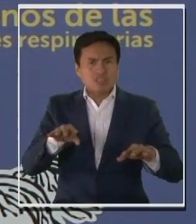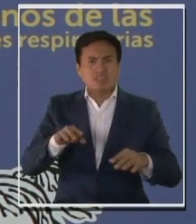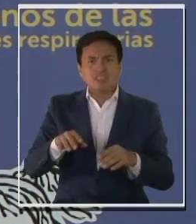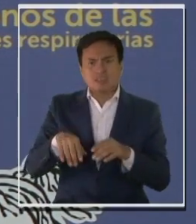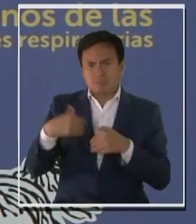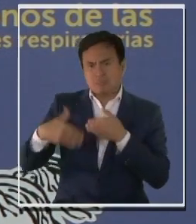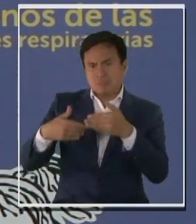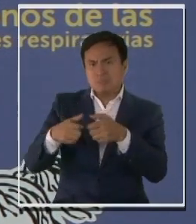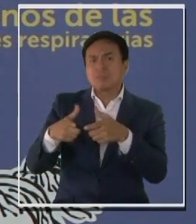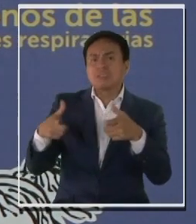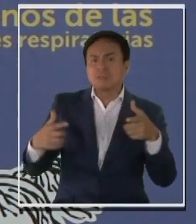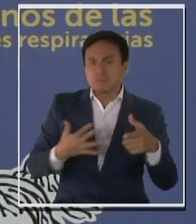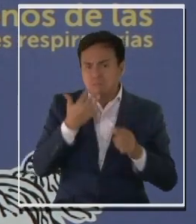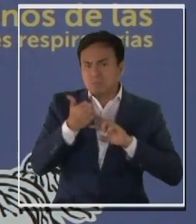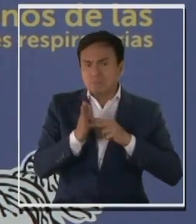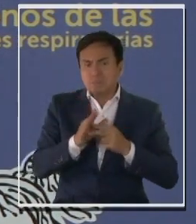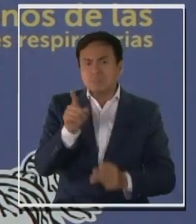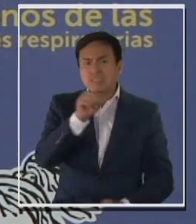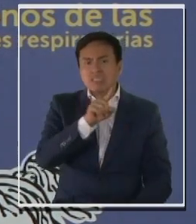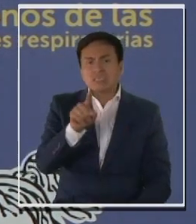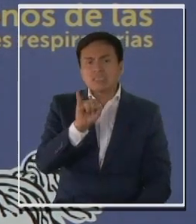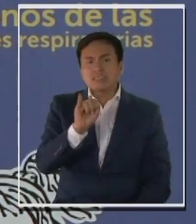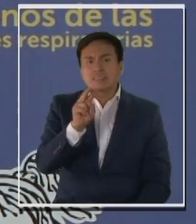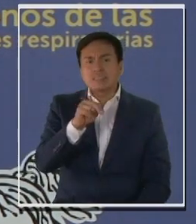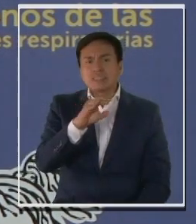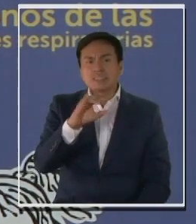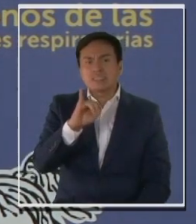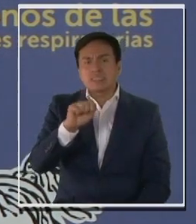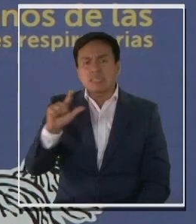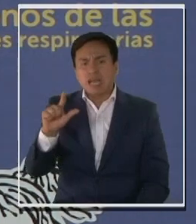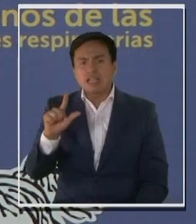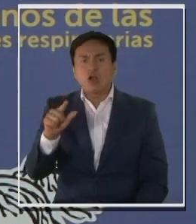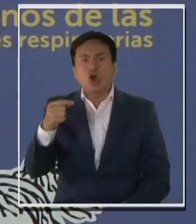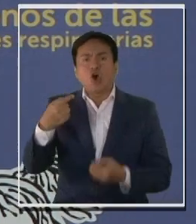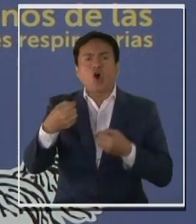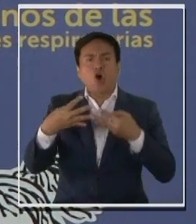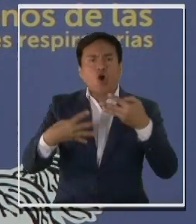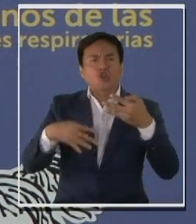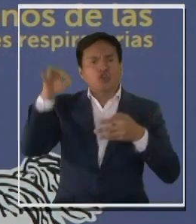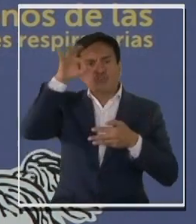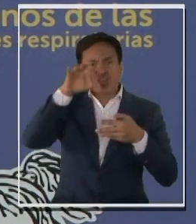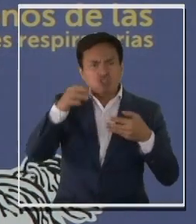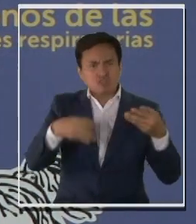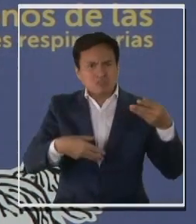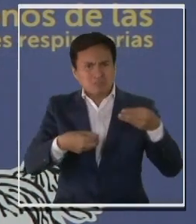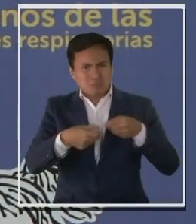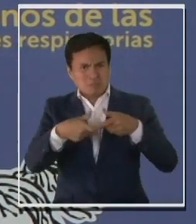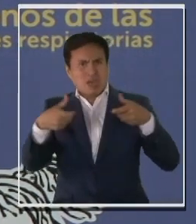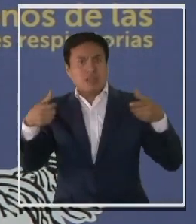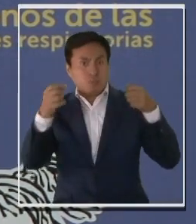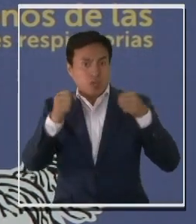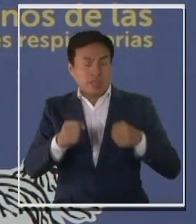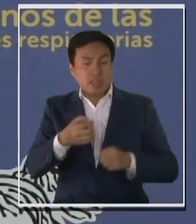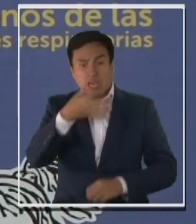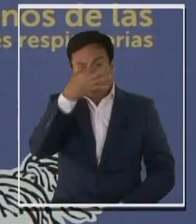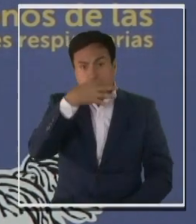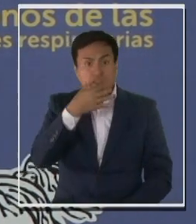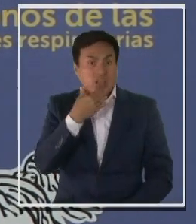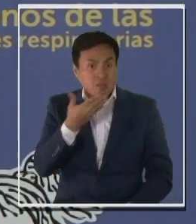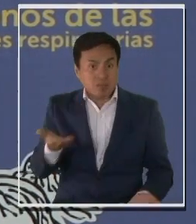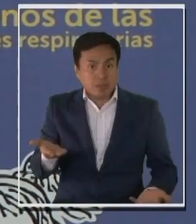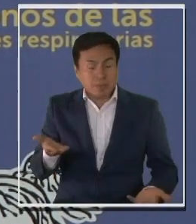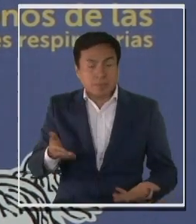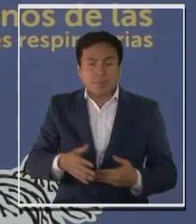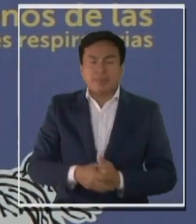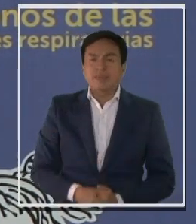siendo importante el virus respiratorio sincial y se pueden incorporar otros virus de manera cada día más importante como la influenza